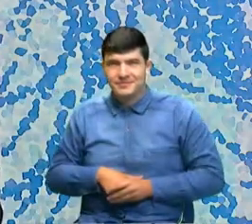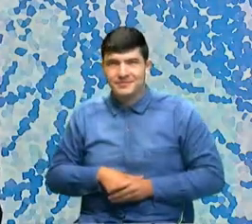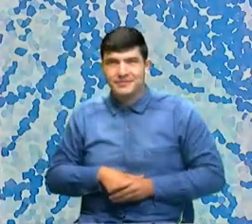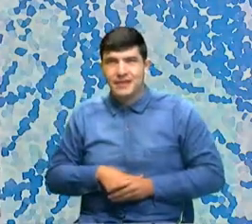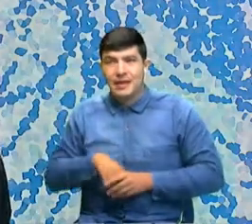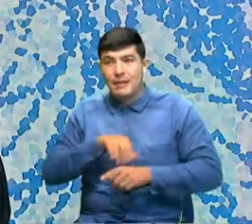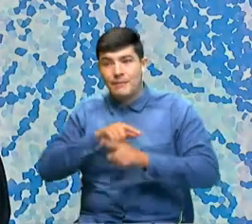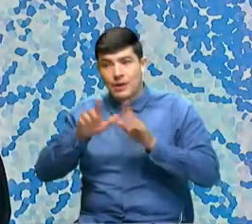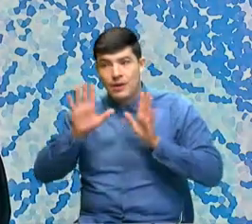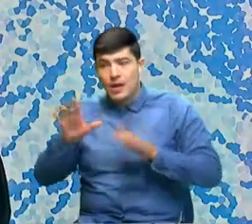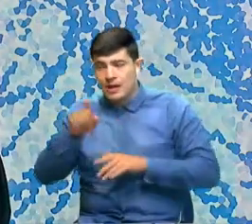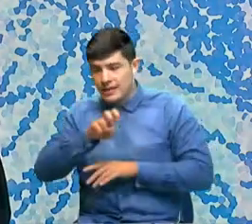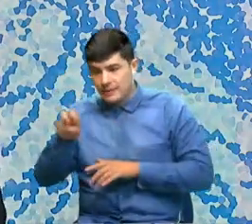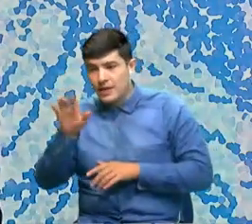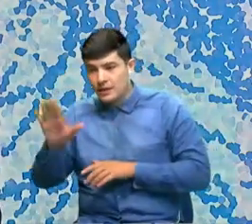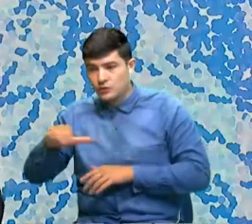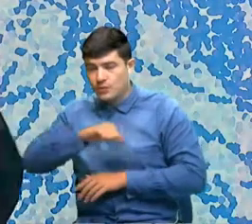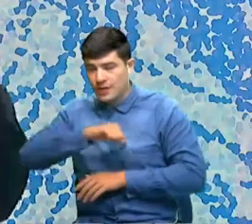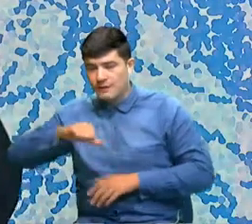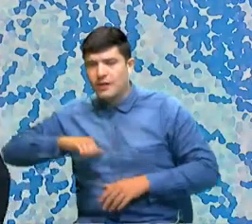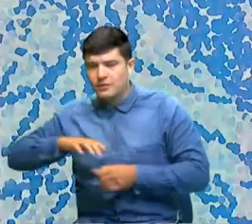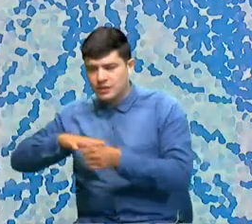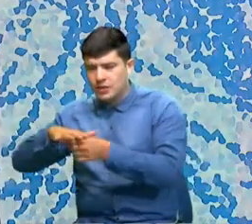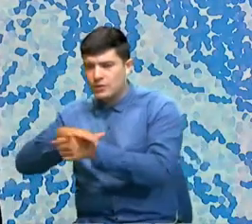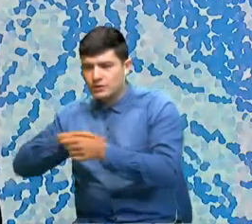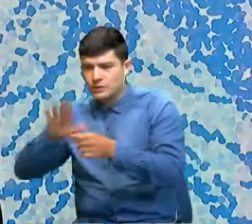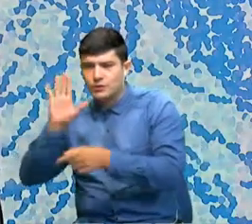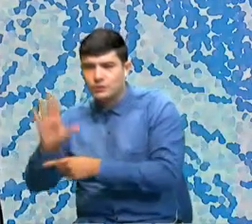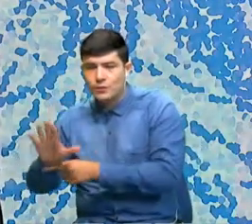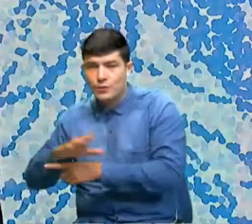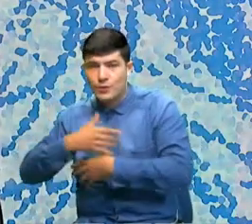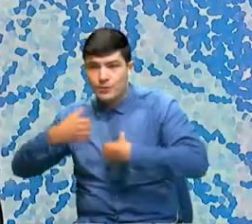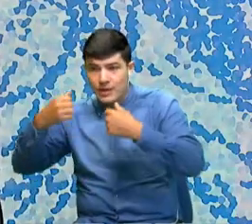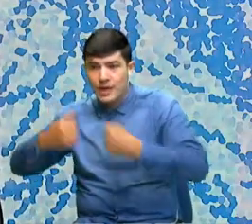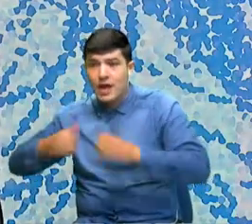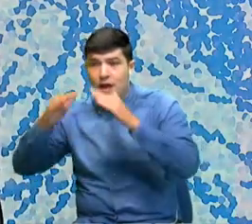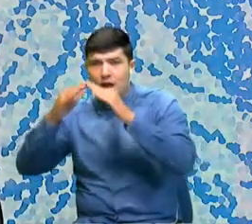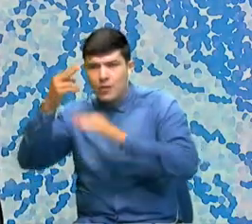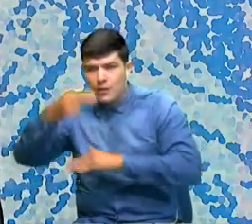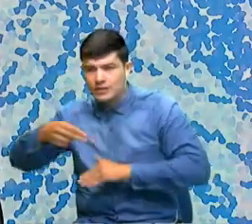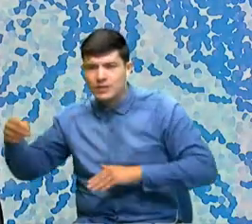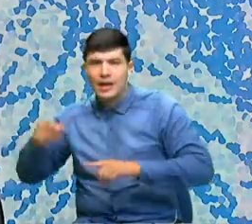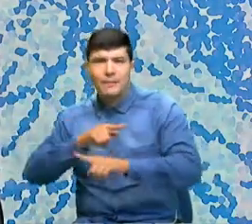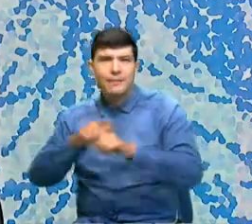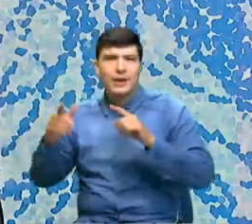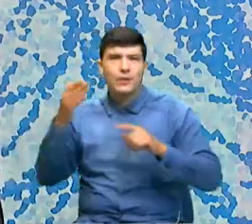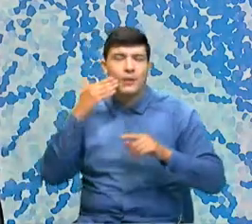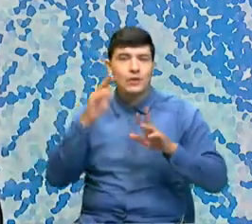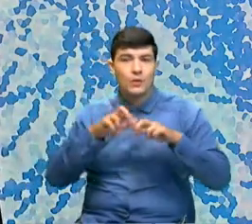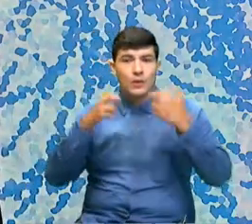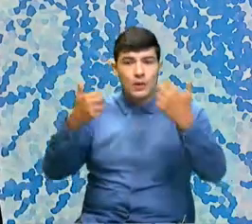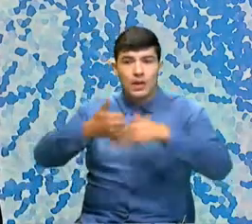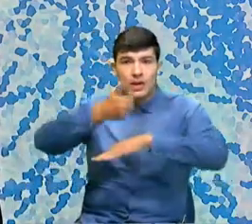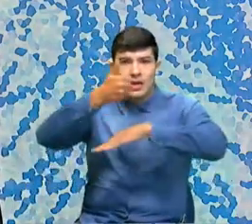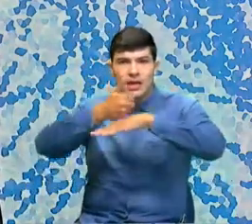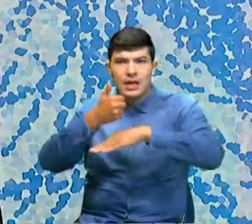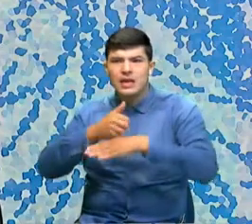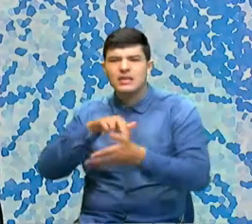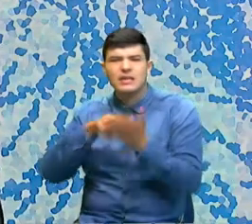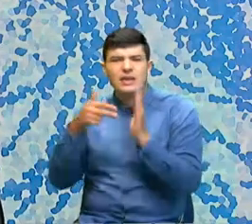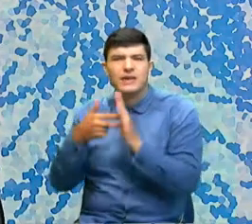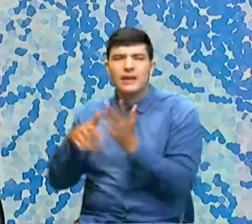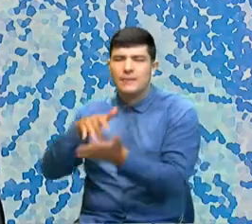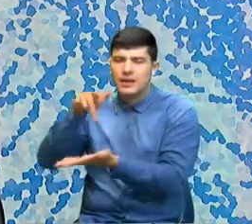a nivel privado es otra situación. Pero lo que tenemos, lo que vamos a la asamblea es a generar